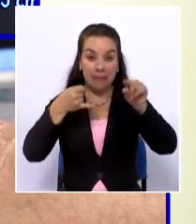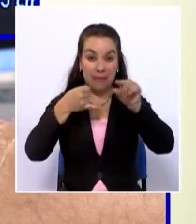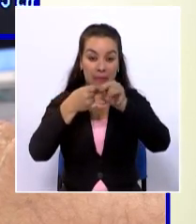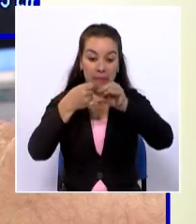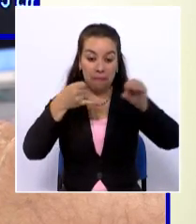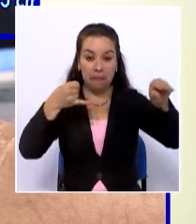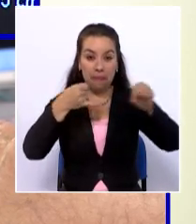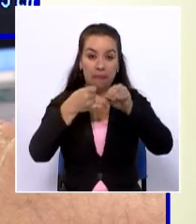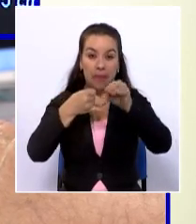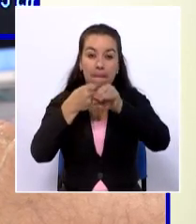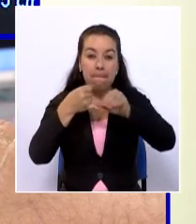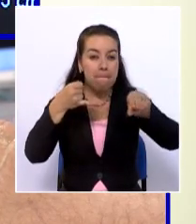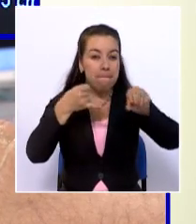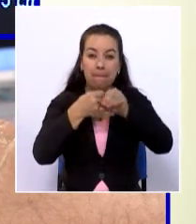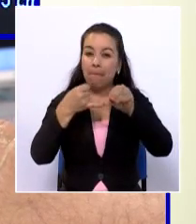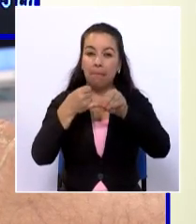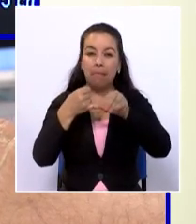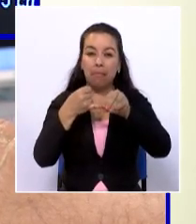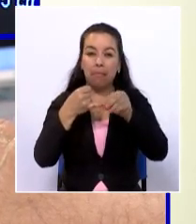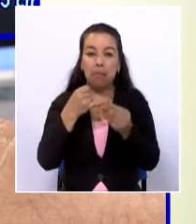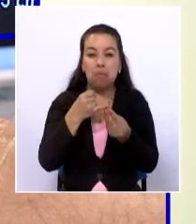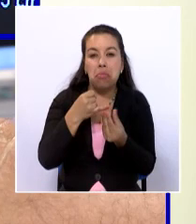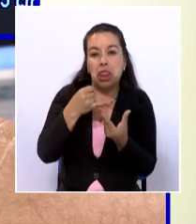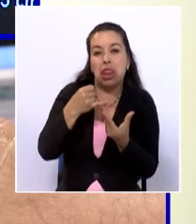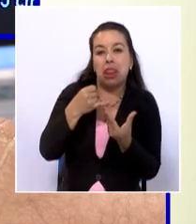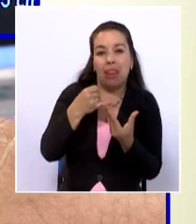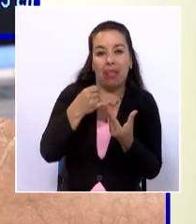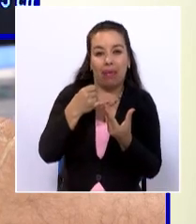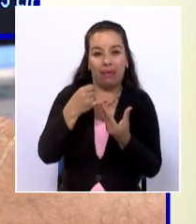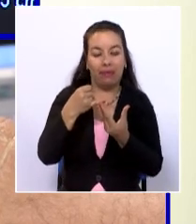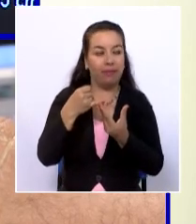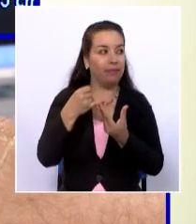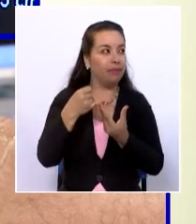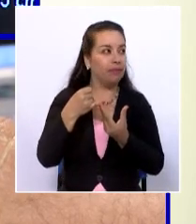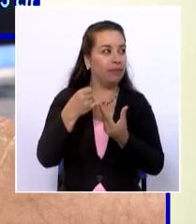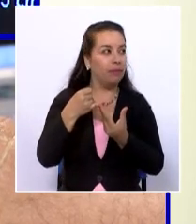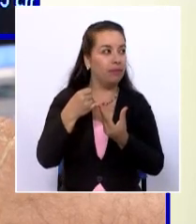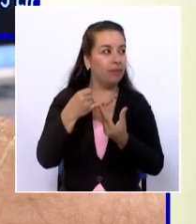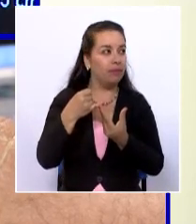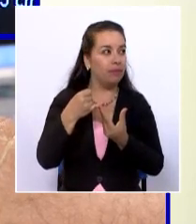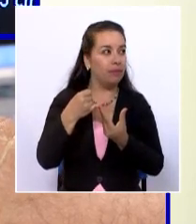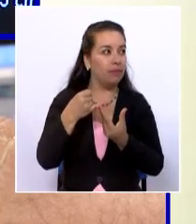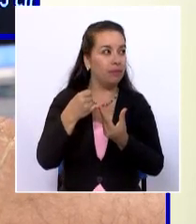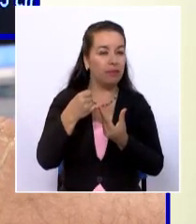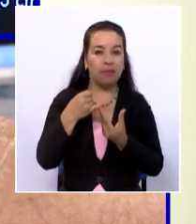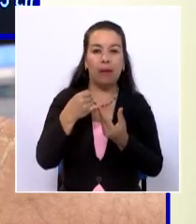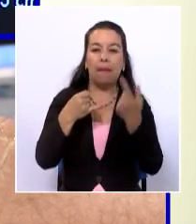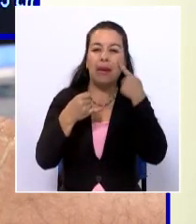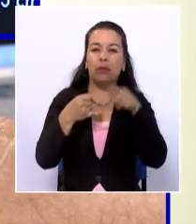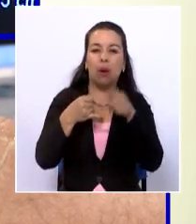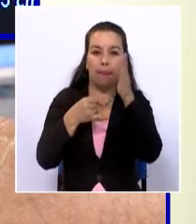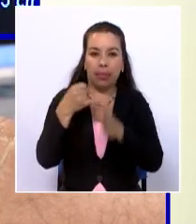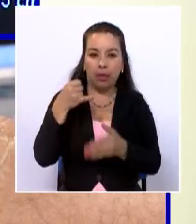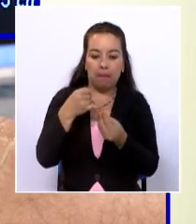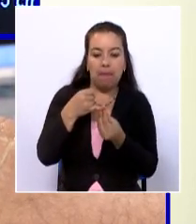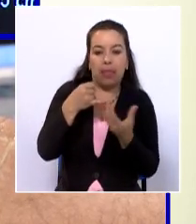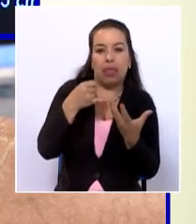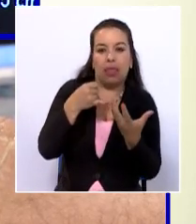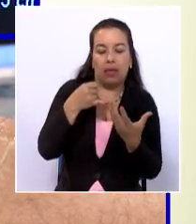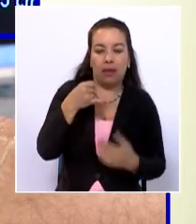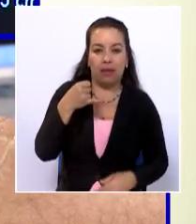lo llevan a ras sino que el menisco está salido esta salido hacia afuera en la inter línea articular como una reducción eso se ve salido